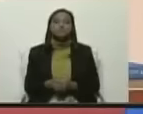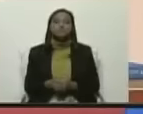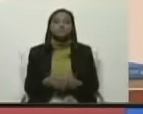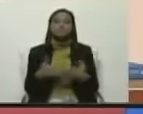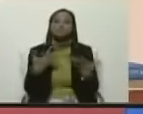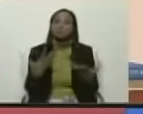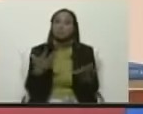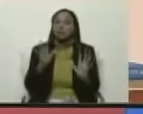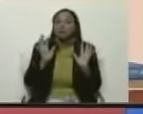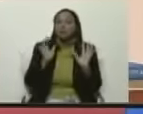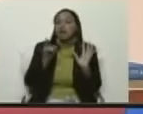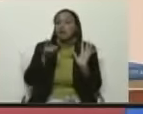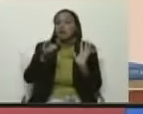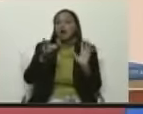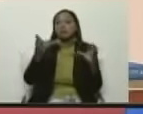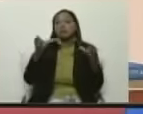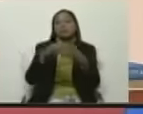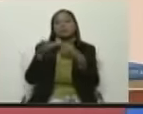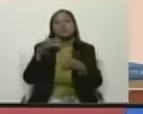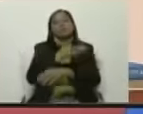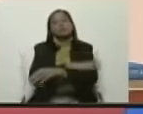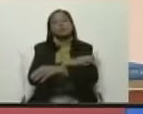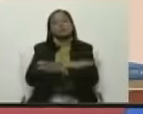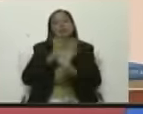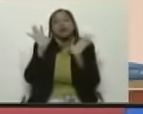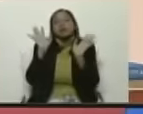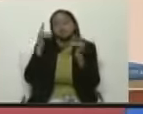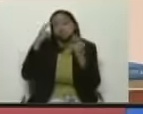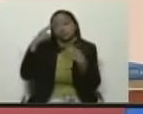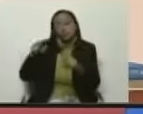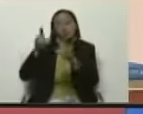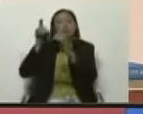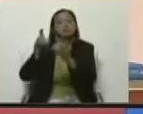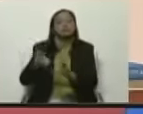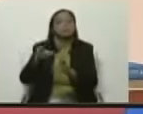Allá a la derecha con sus títeres. Porque